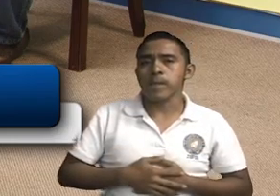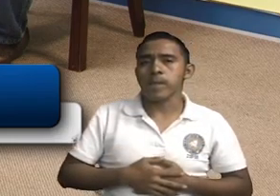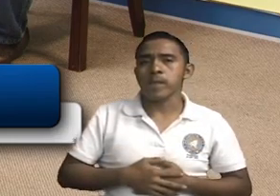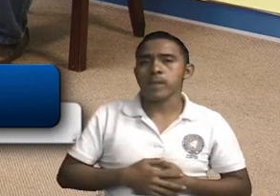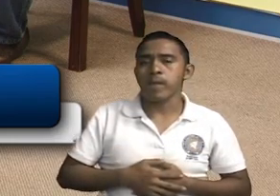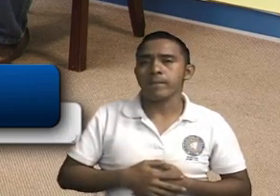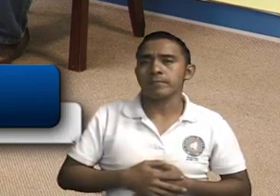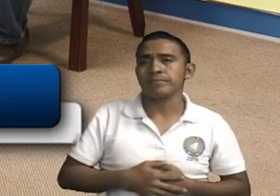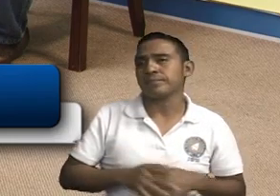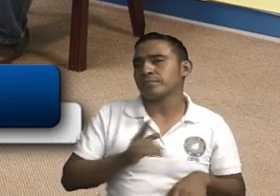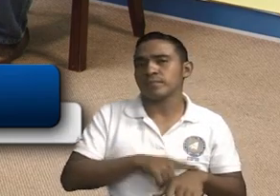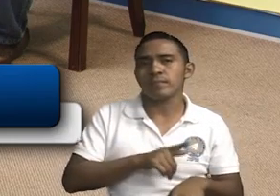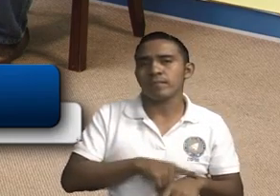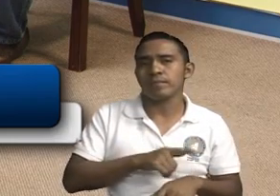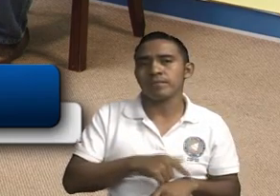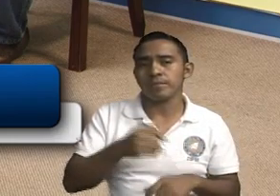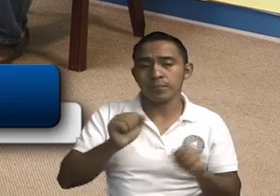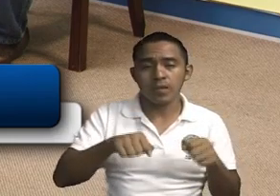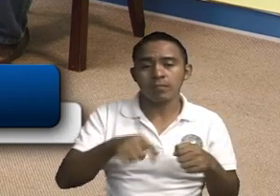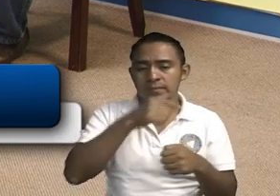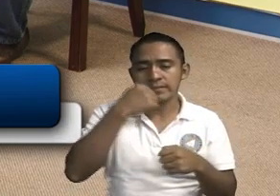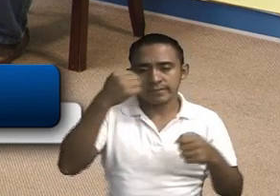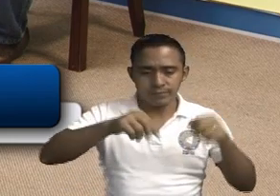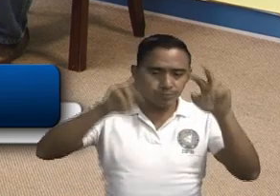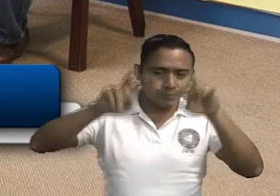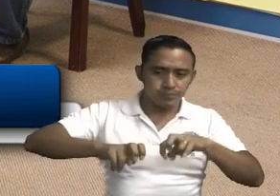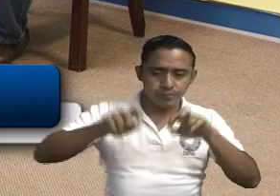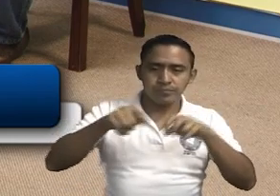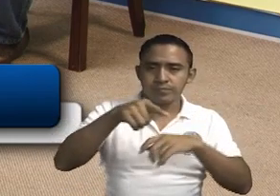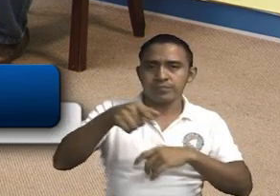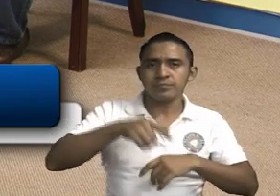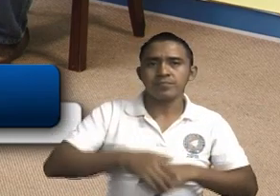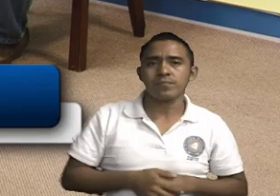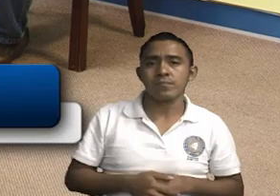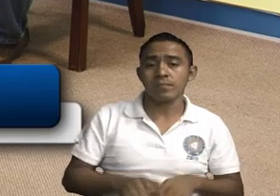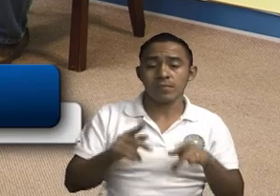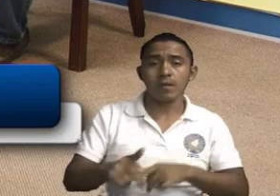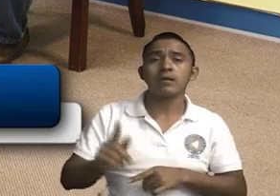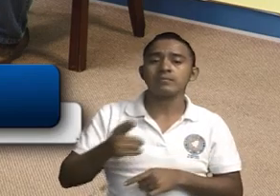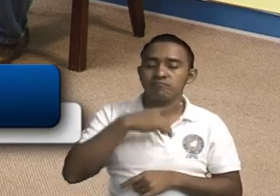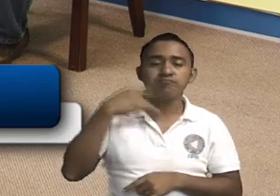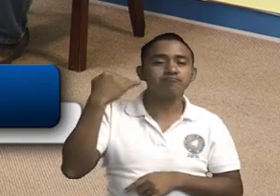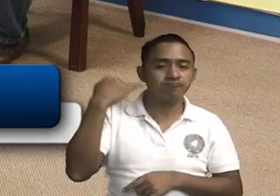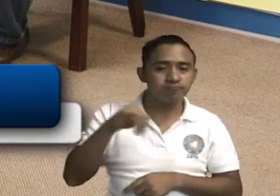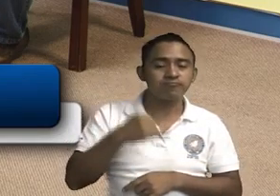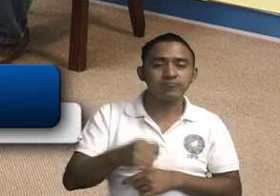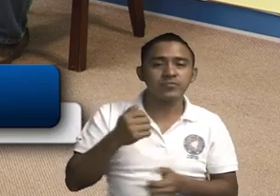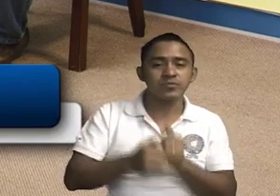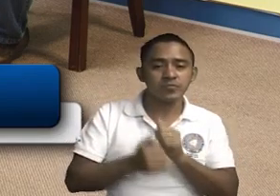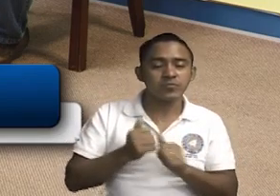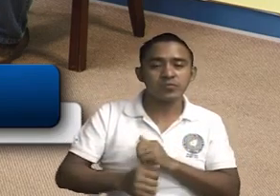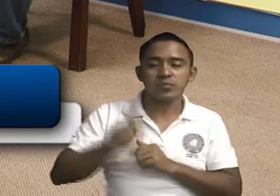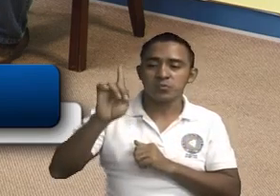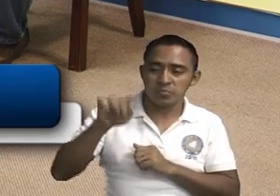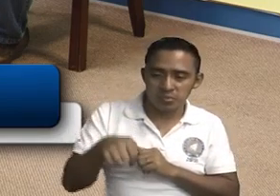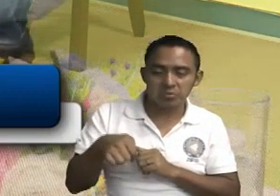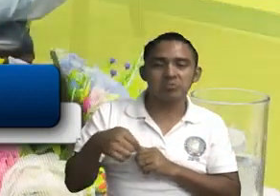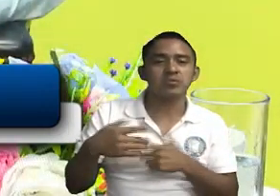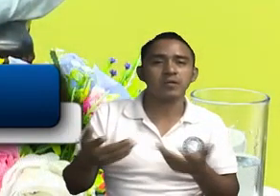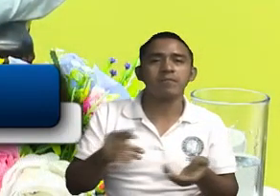¿en cuánto tiempo podemos decir, doctor, que un paciente tiene disfunción eréctil?